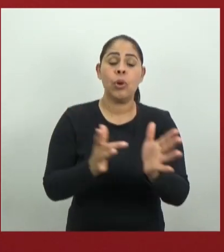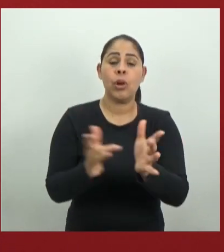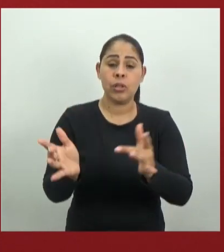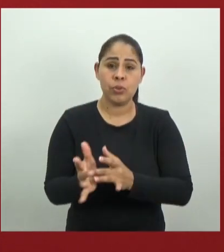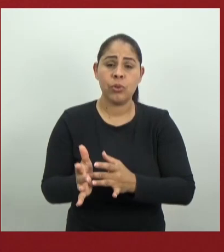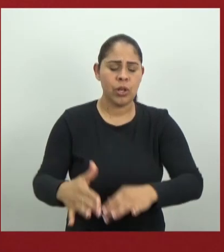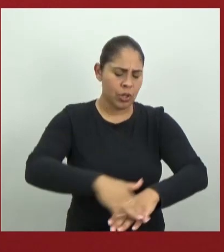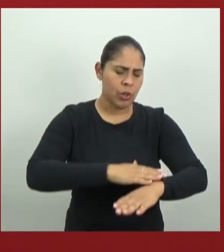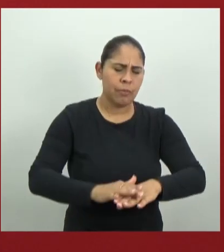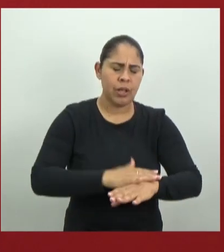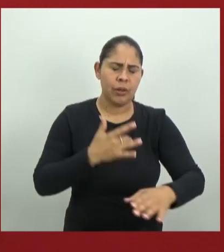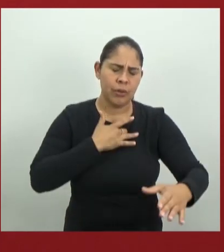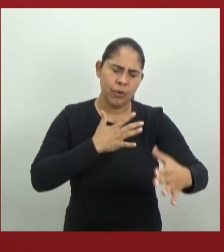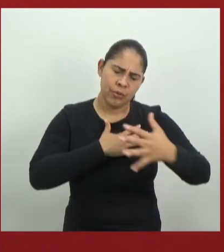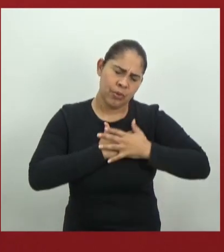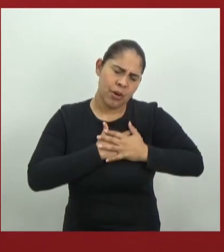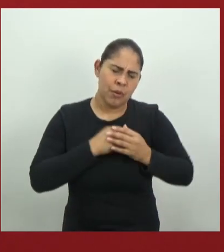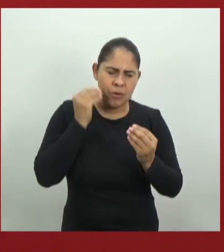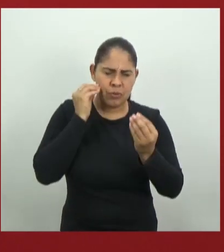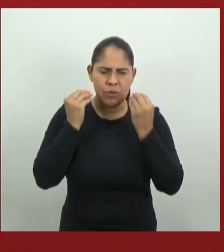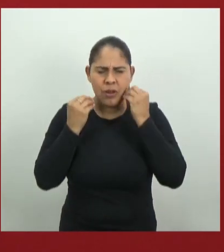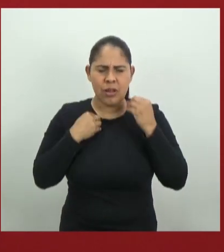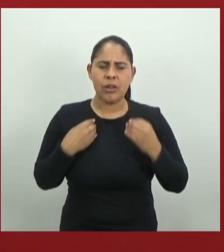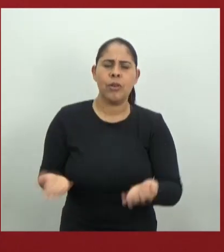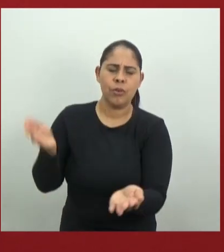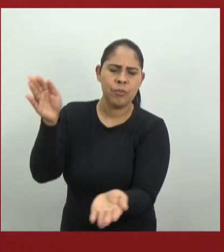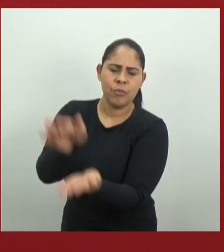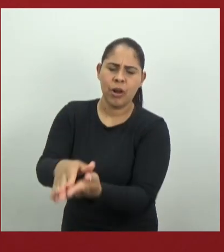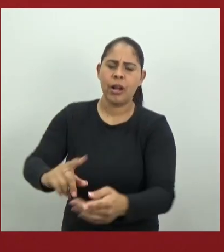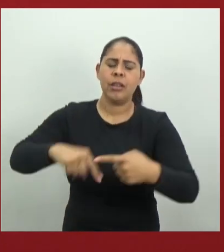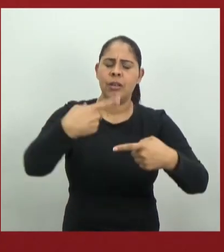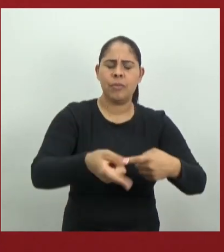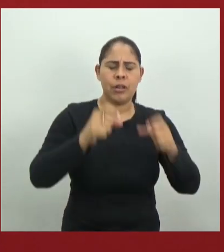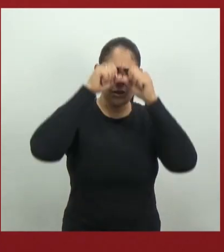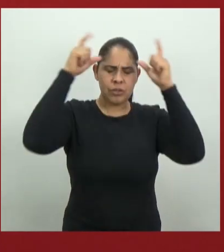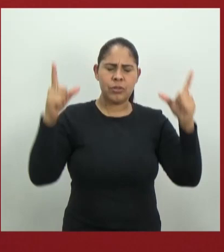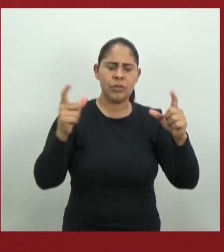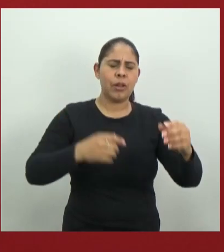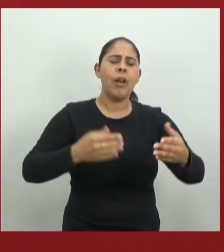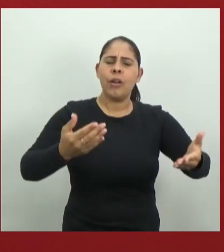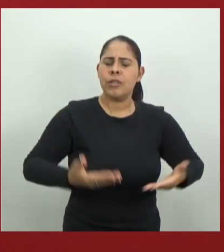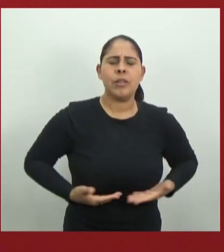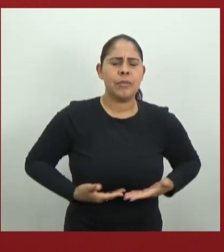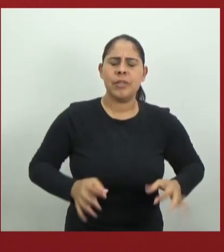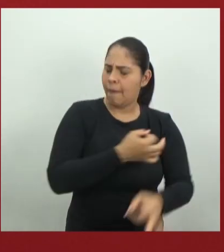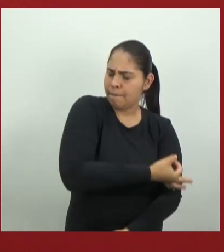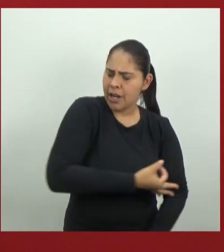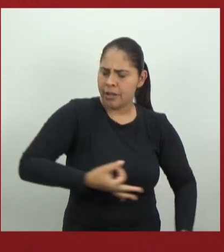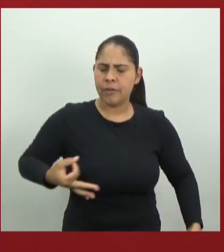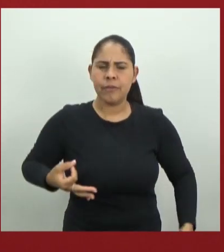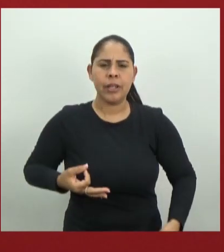su amor, su cariño, su sufrimiento, su muerte, su resurrección, su obra perfecta, su gracia nos lleva al